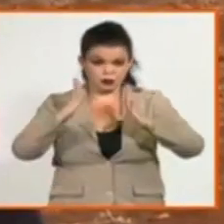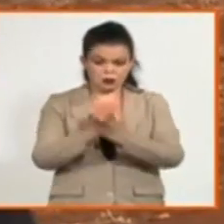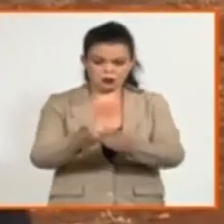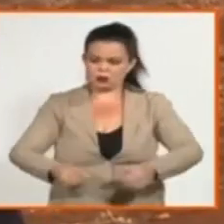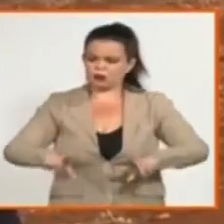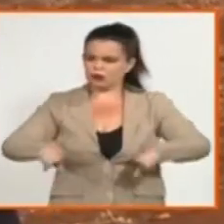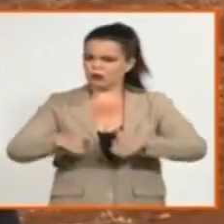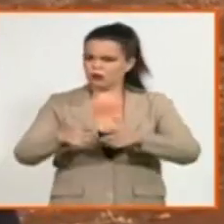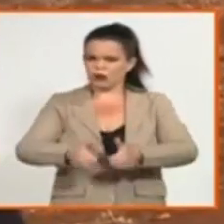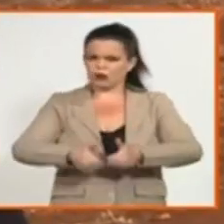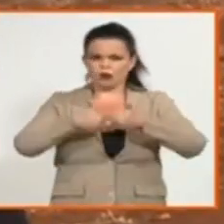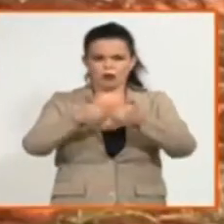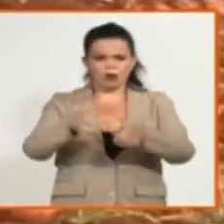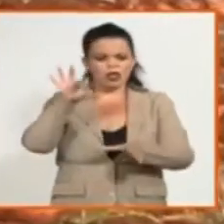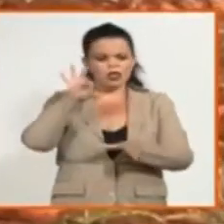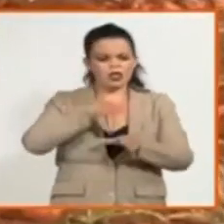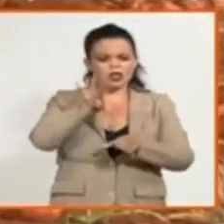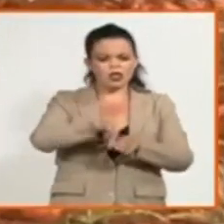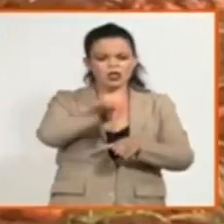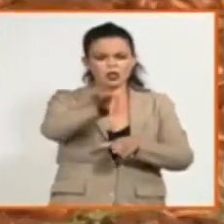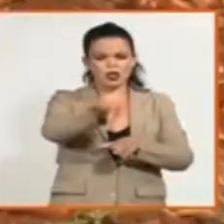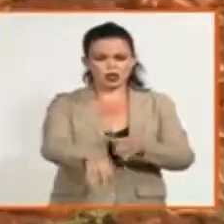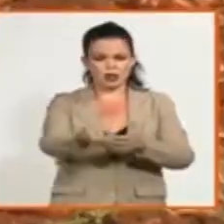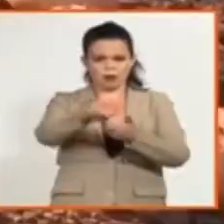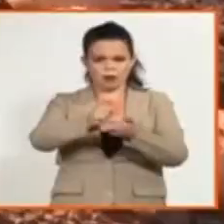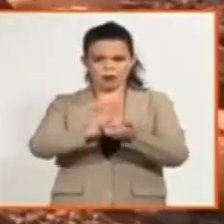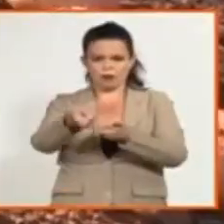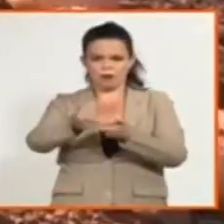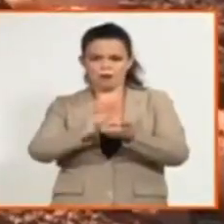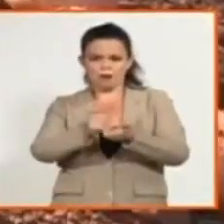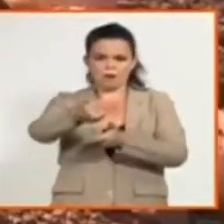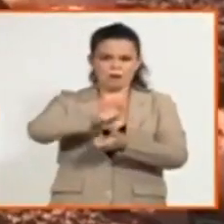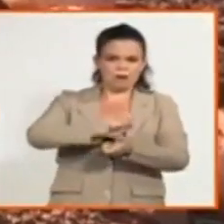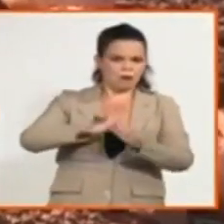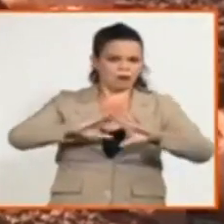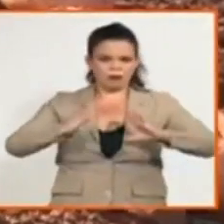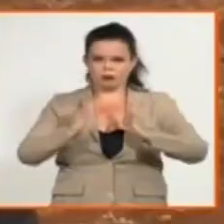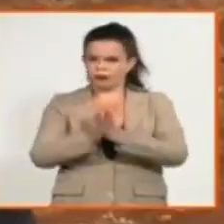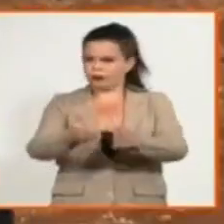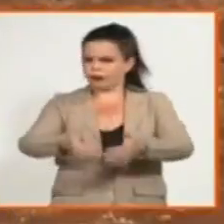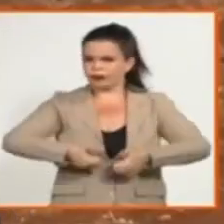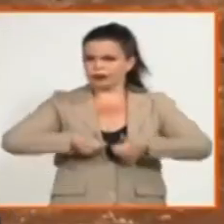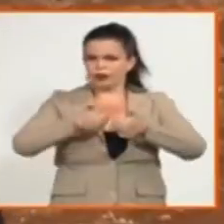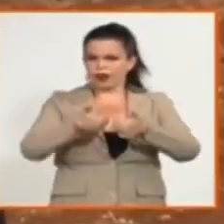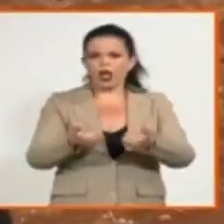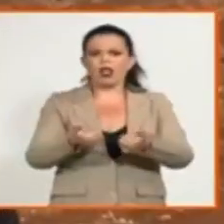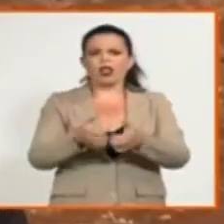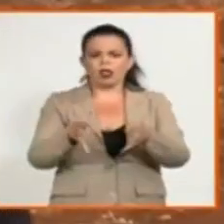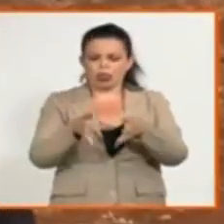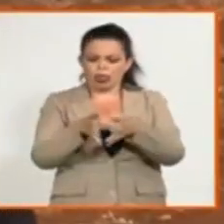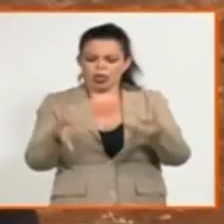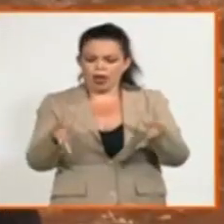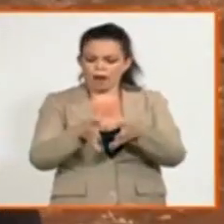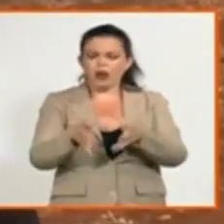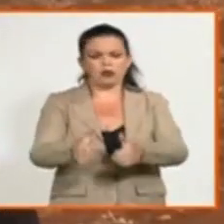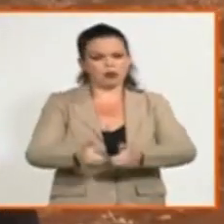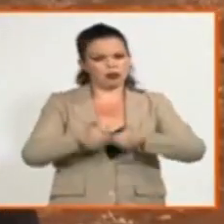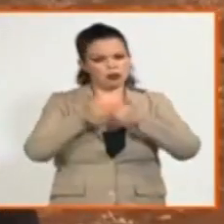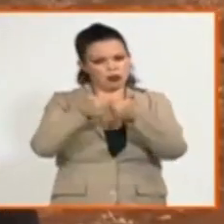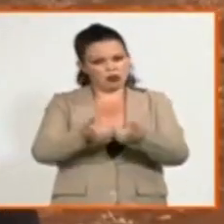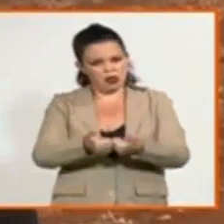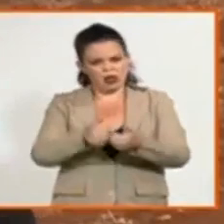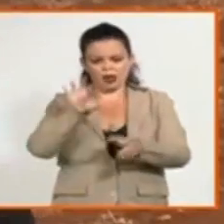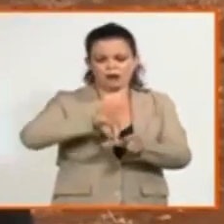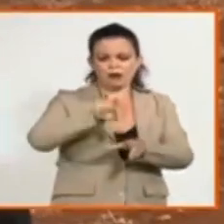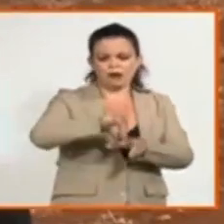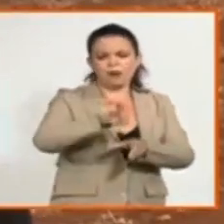papa. Estuvo un buen proceso fisiológico en la planta. Tuvo un tamaño ideal, duró 90 días. Entonces, nuestra papa,